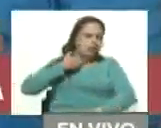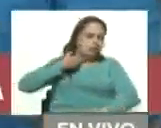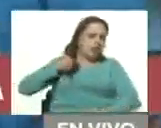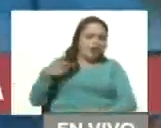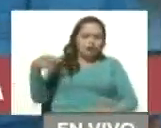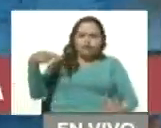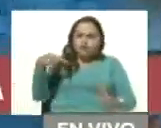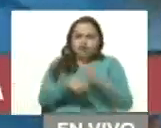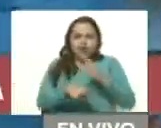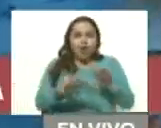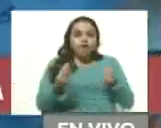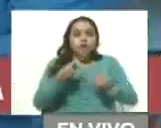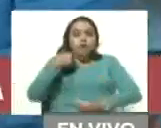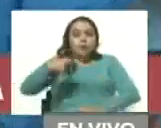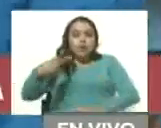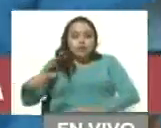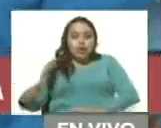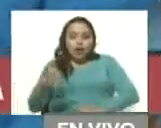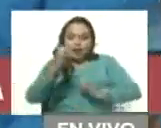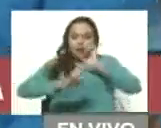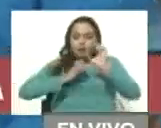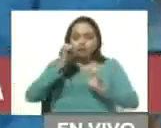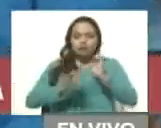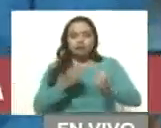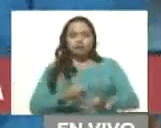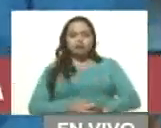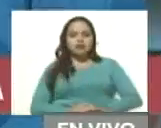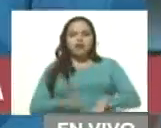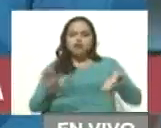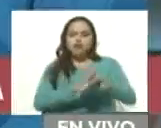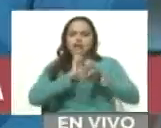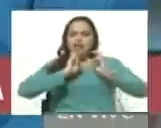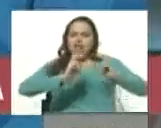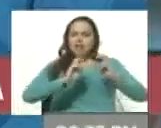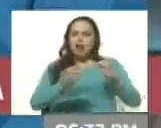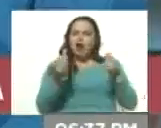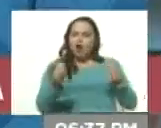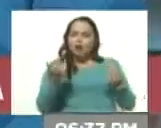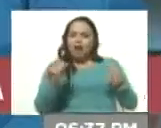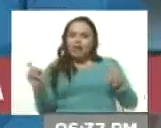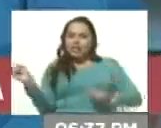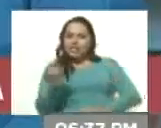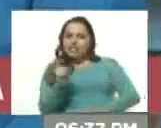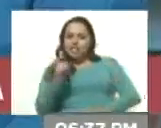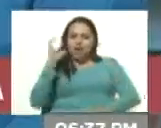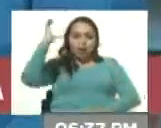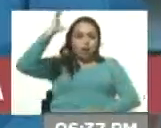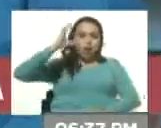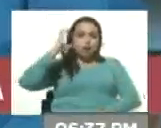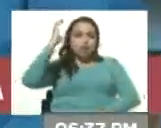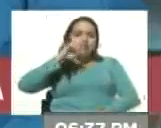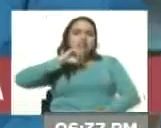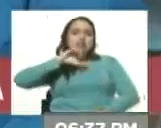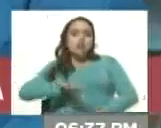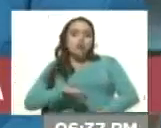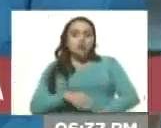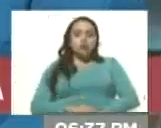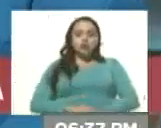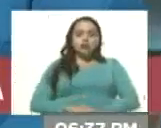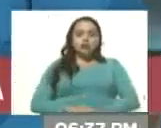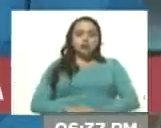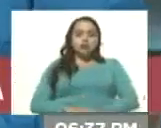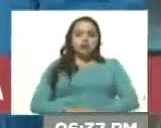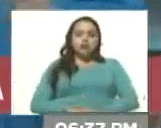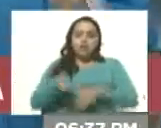muy políticamente motivados sobre el tema de lo que es la necesidad de la conciencia histórica y de la